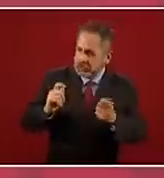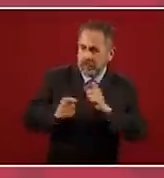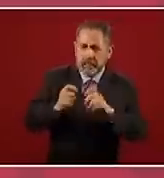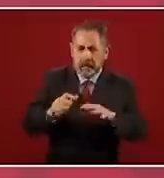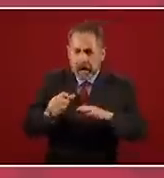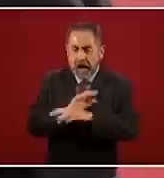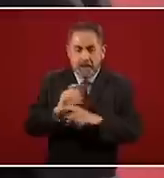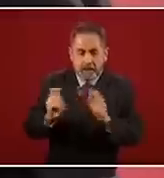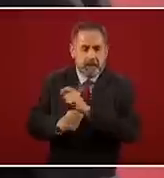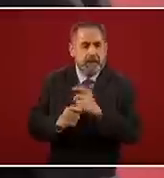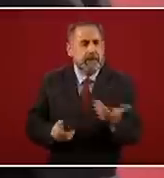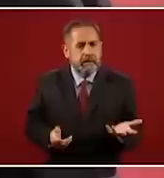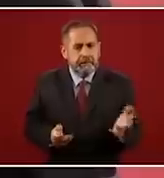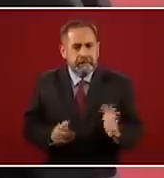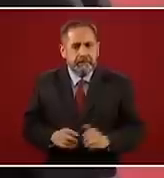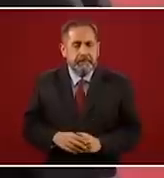la realidad.